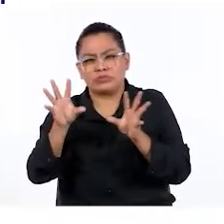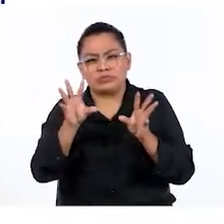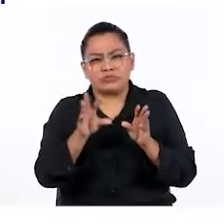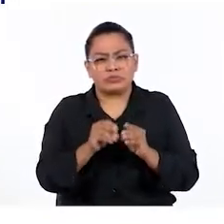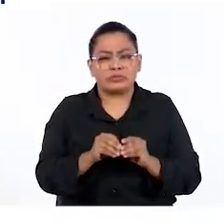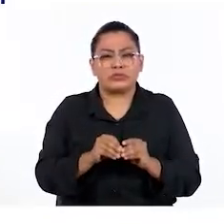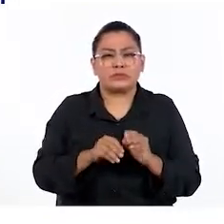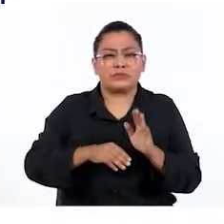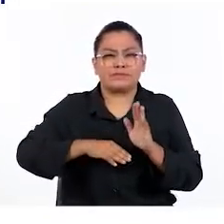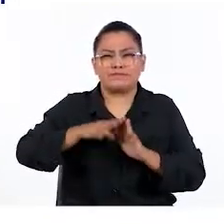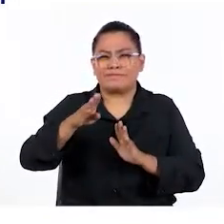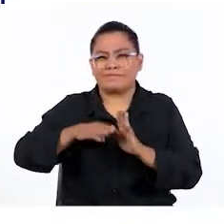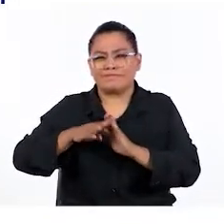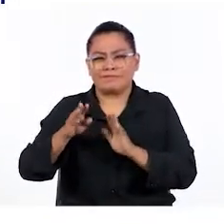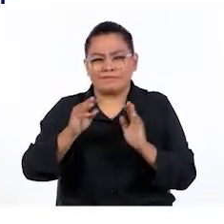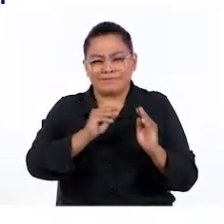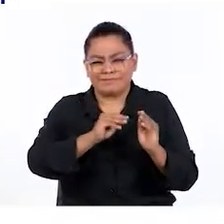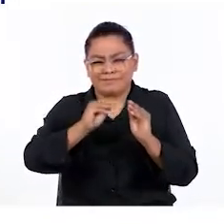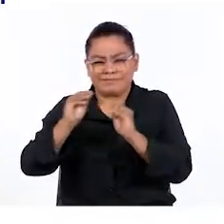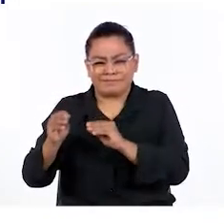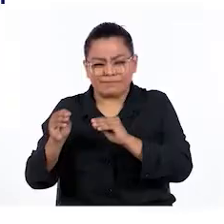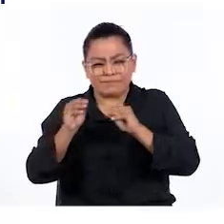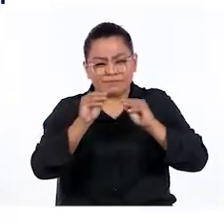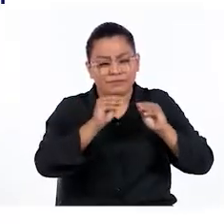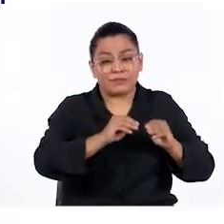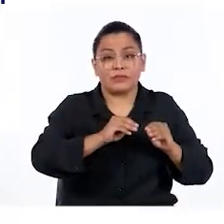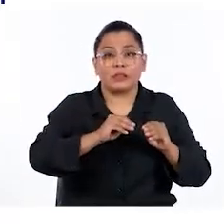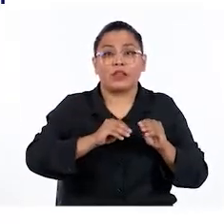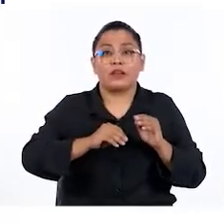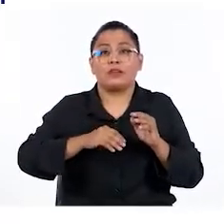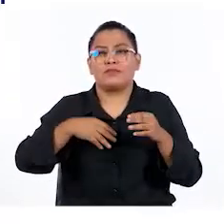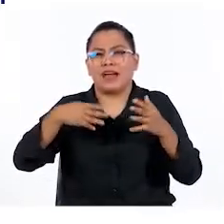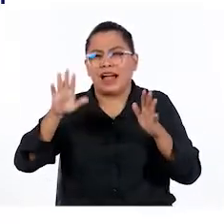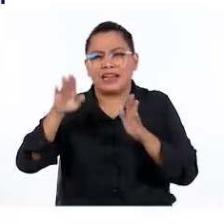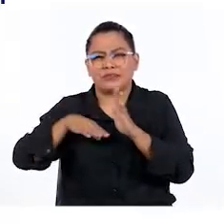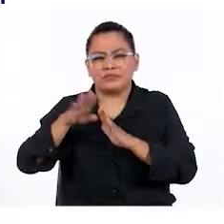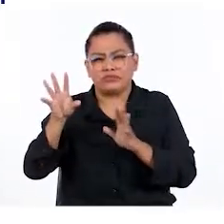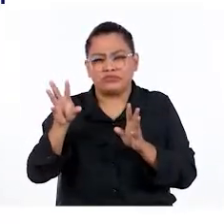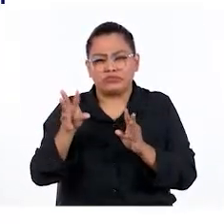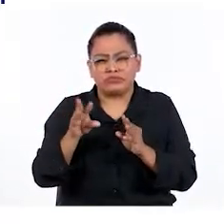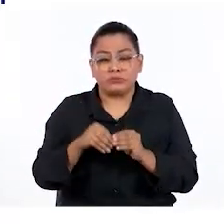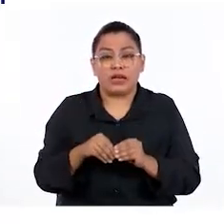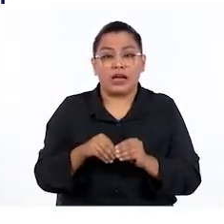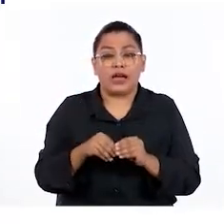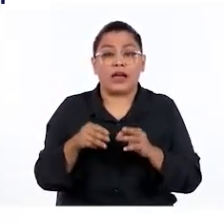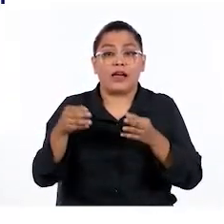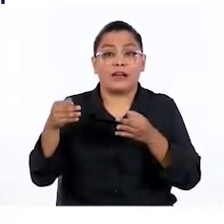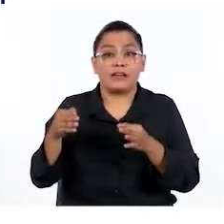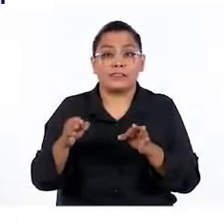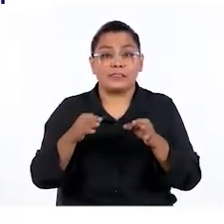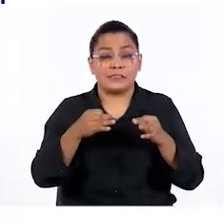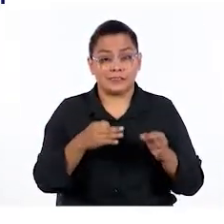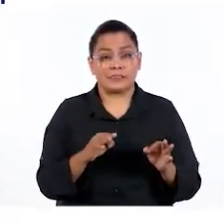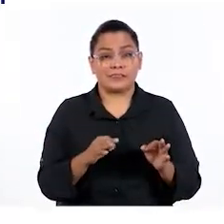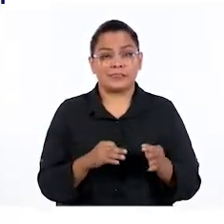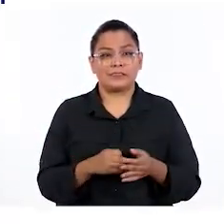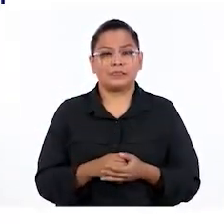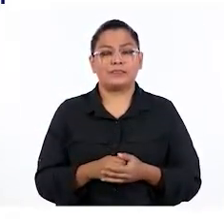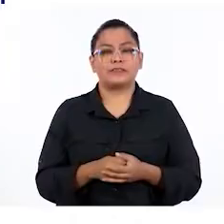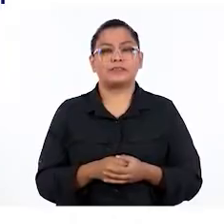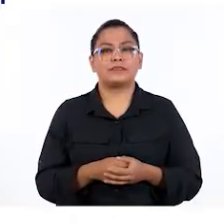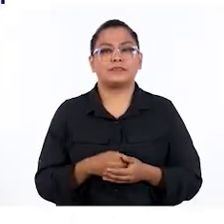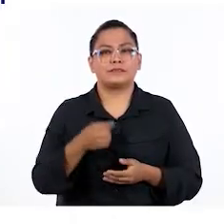de esta otra aún más oxidada pasamos a otra más oxidada. Estas formas muy oxidadas